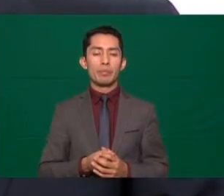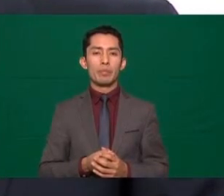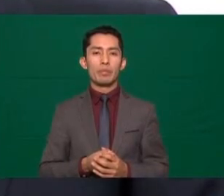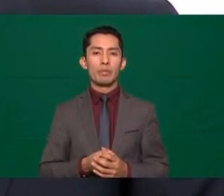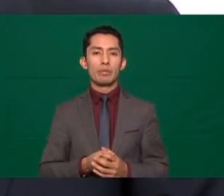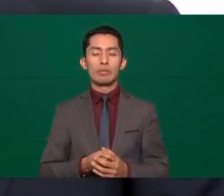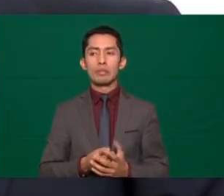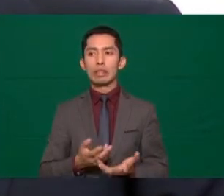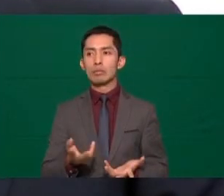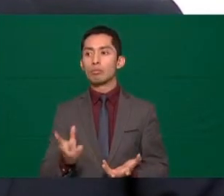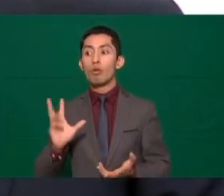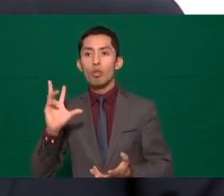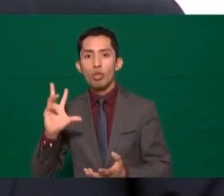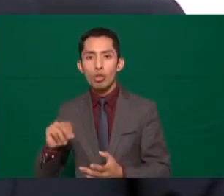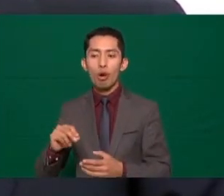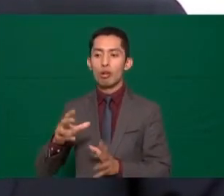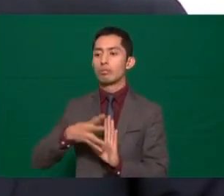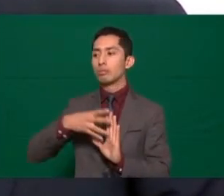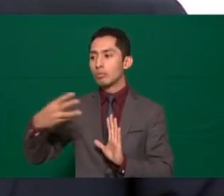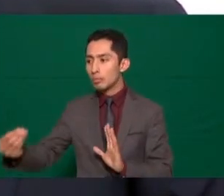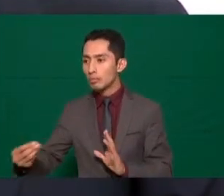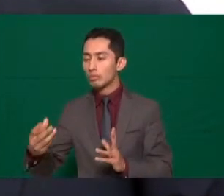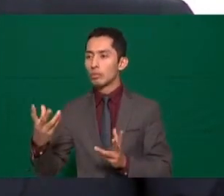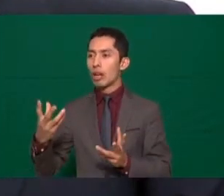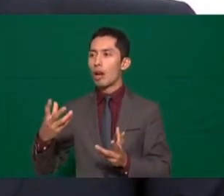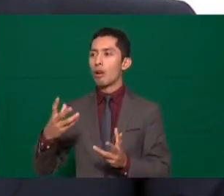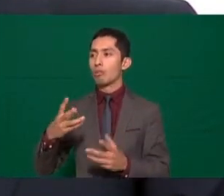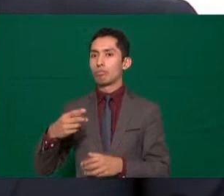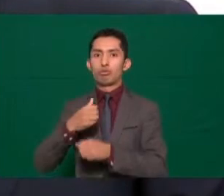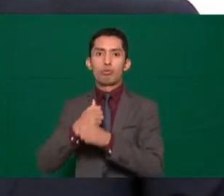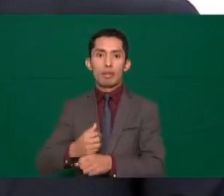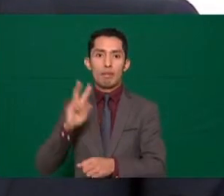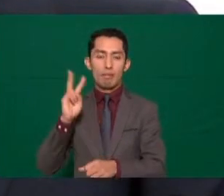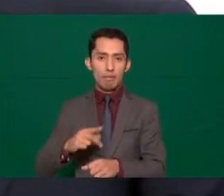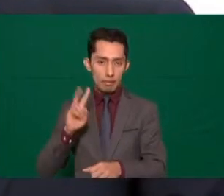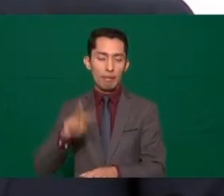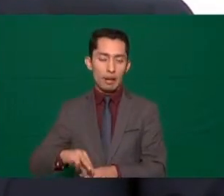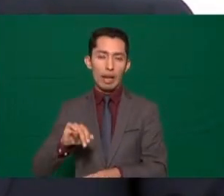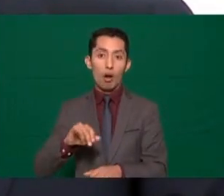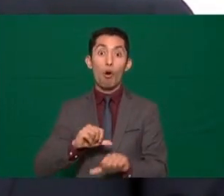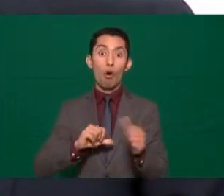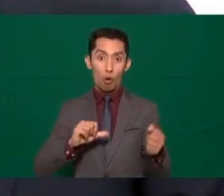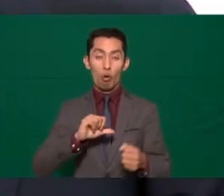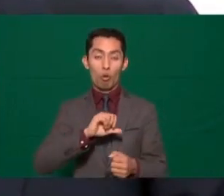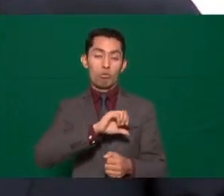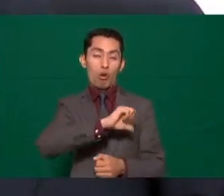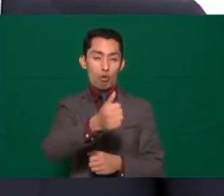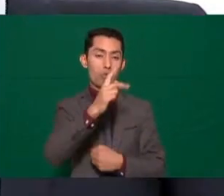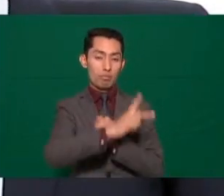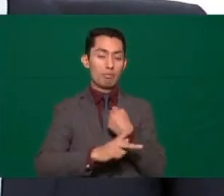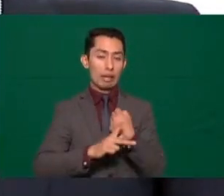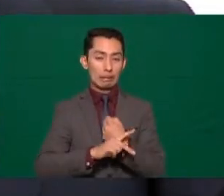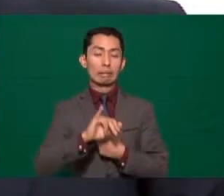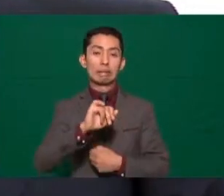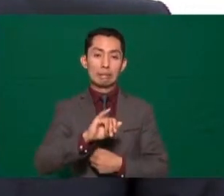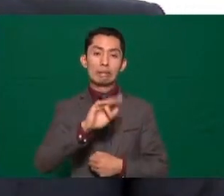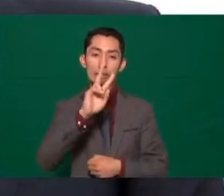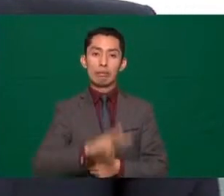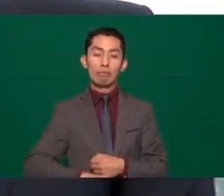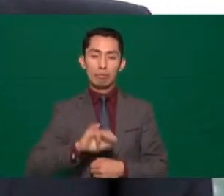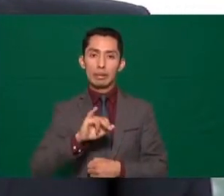enfrentar, sufrir en otros países, en donde por sus